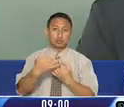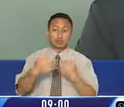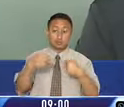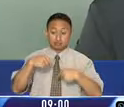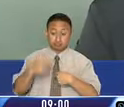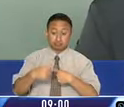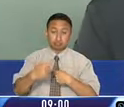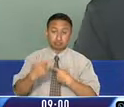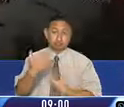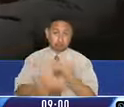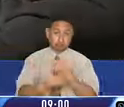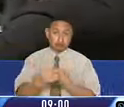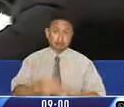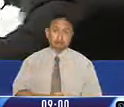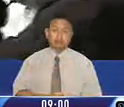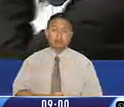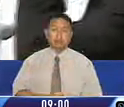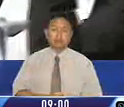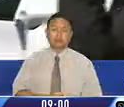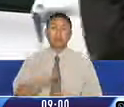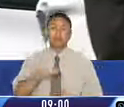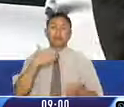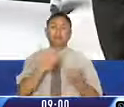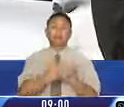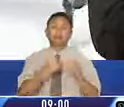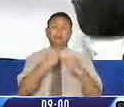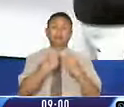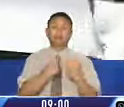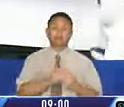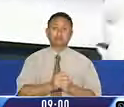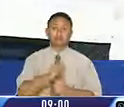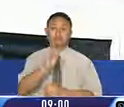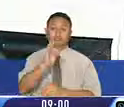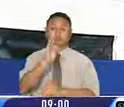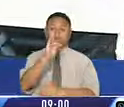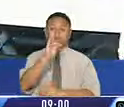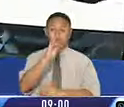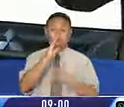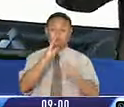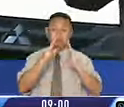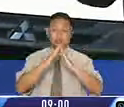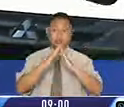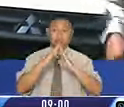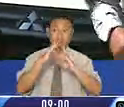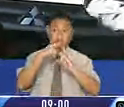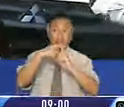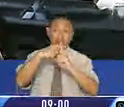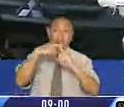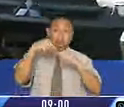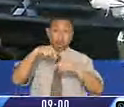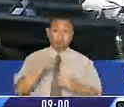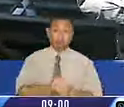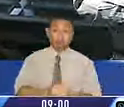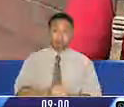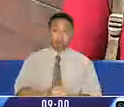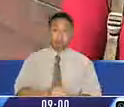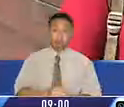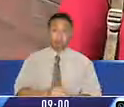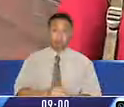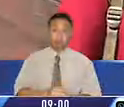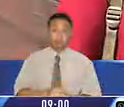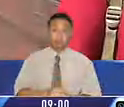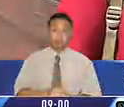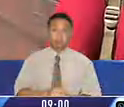ser juzgados. Hasta la Conferencia Episcopal Ecuatoriana llegó la Confederación de Nacionalidades Indígenas del Ecuador, CONAIE. Lo hizo